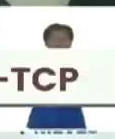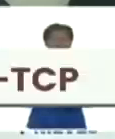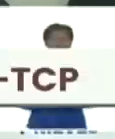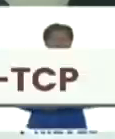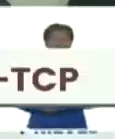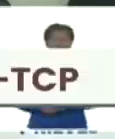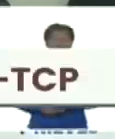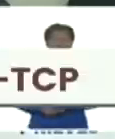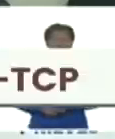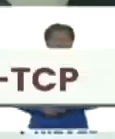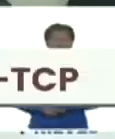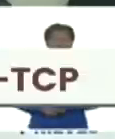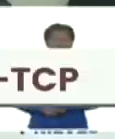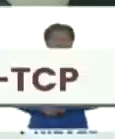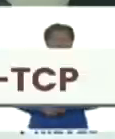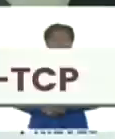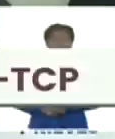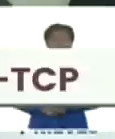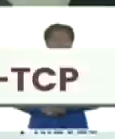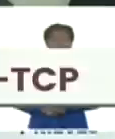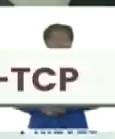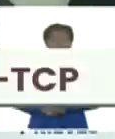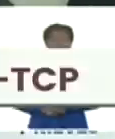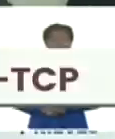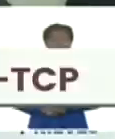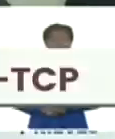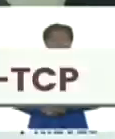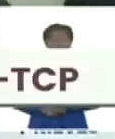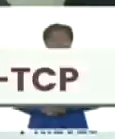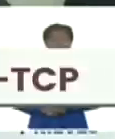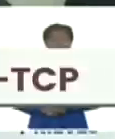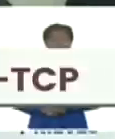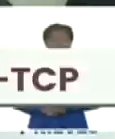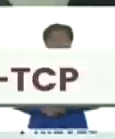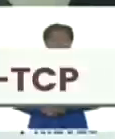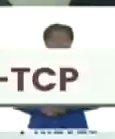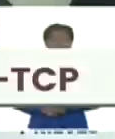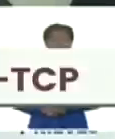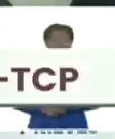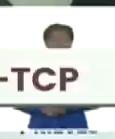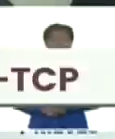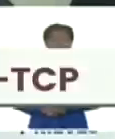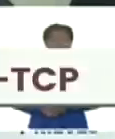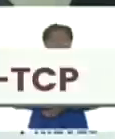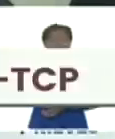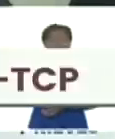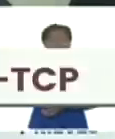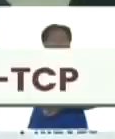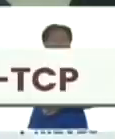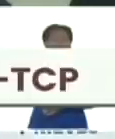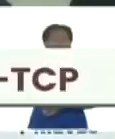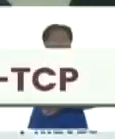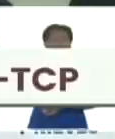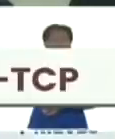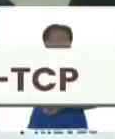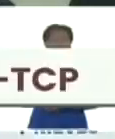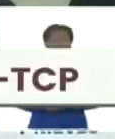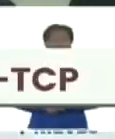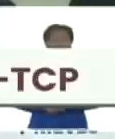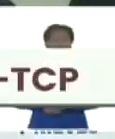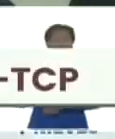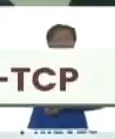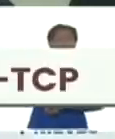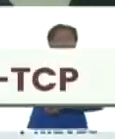su declaración dijo algo muy correcto, pero quisiera referirme a algo, que si usted viaja por